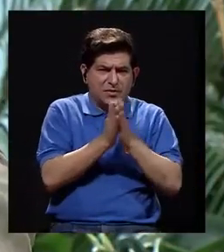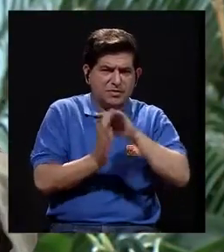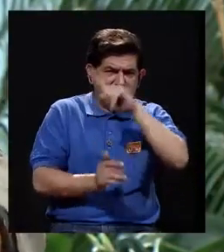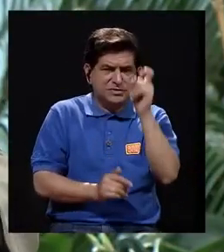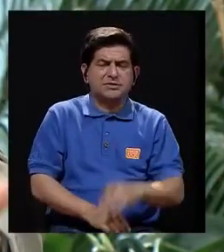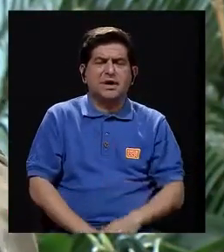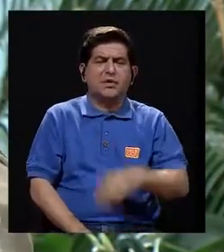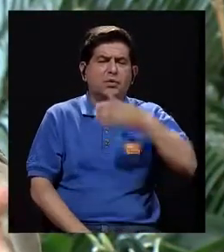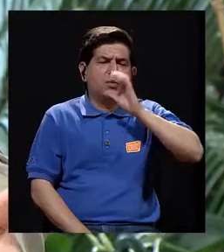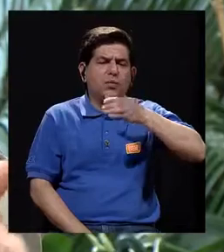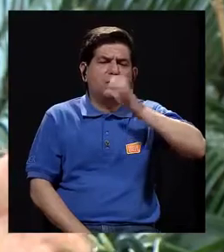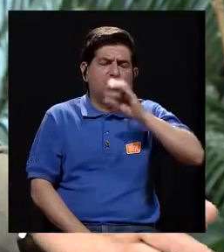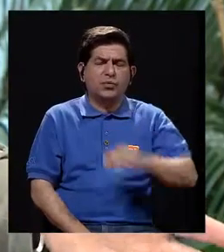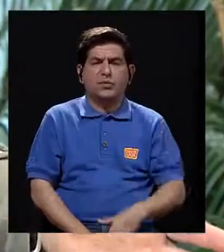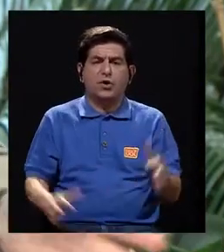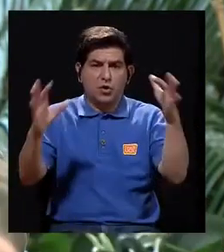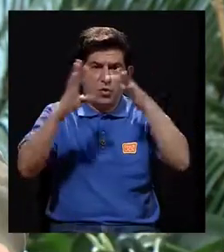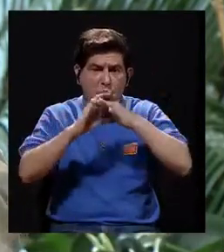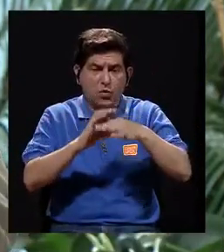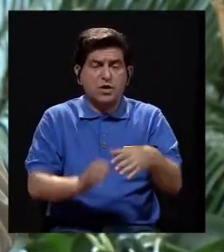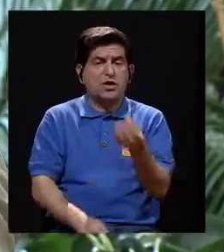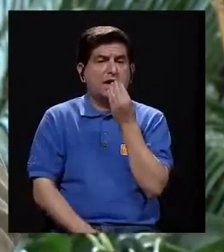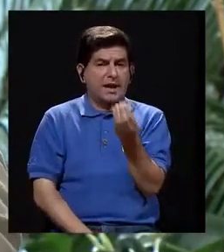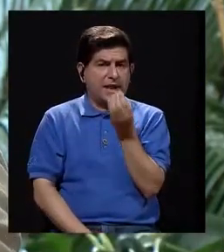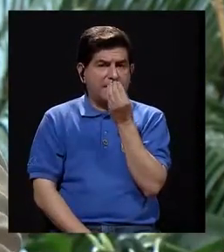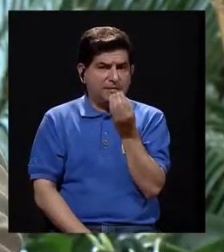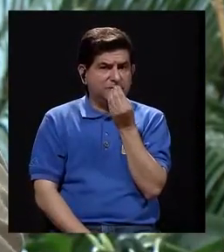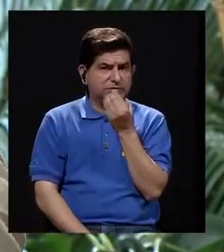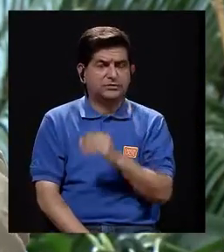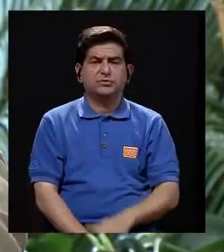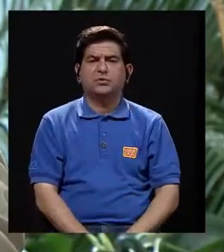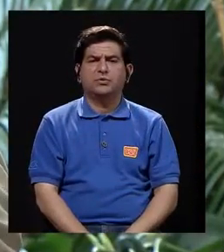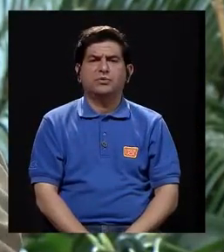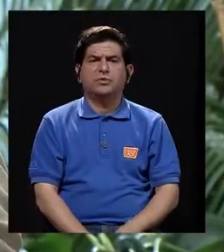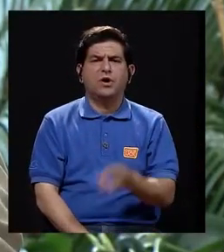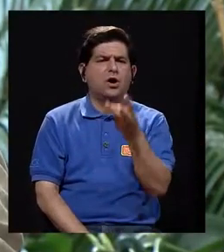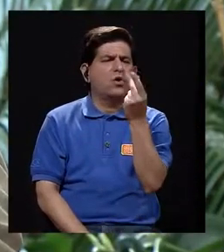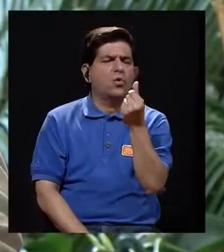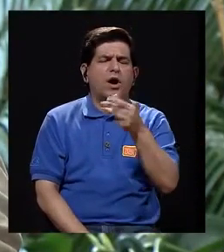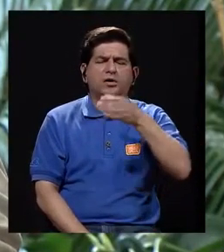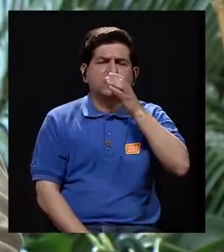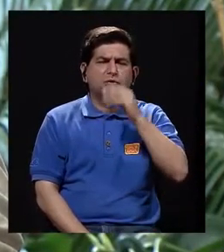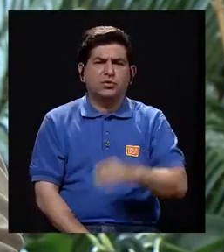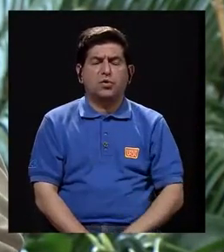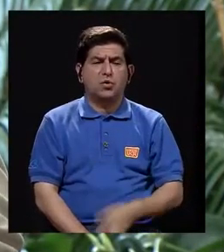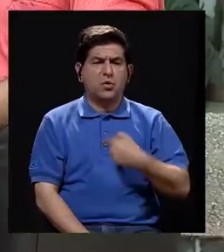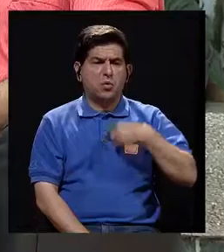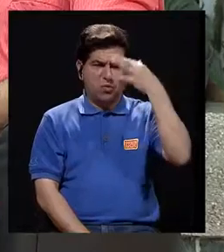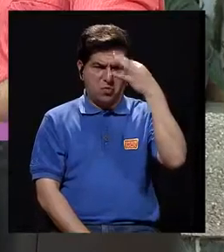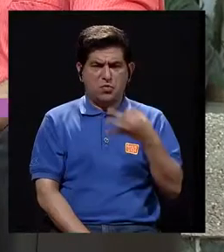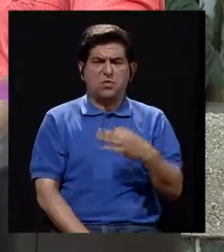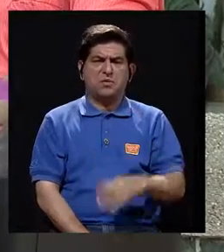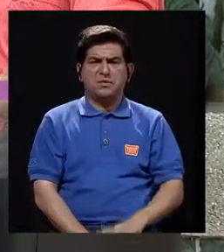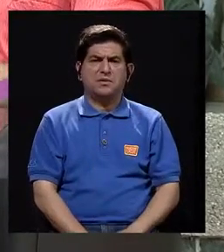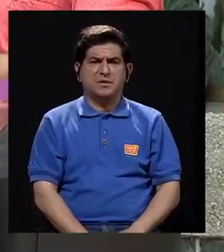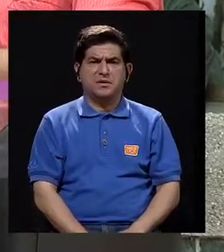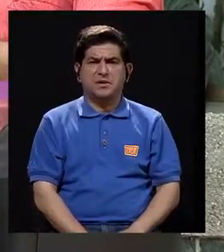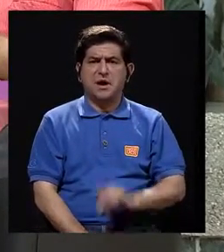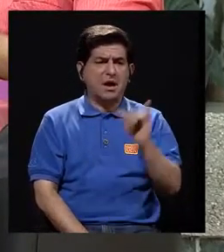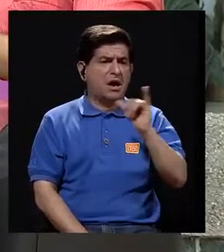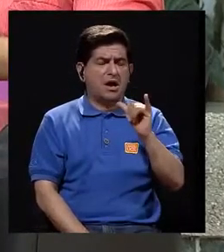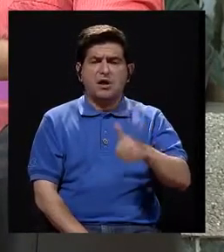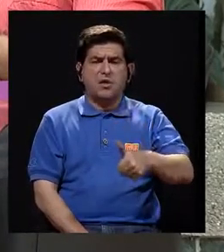para preguntarle, ¿la ingesta de líquidos asociada a la parte nutricional, cuánto debe ser la cantidad de líquidos? No, esperaríamos que se